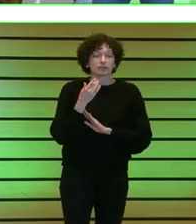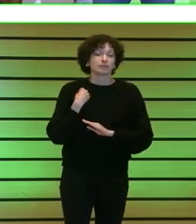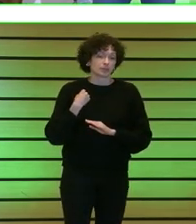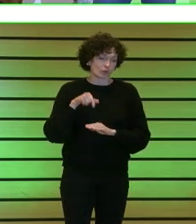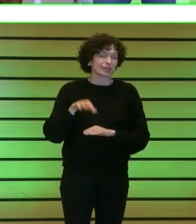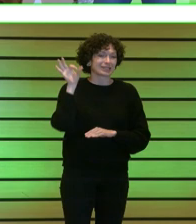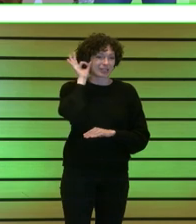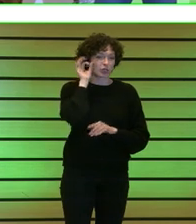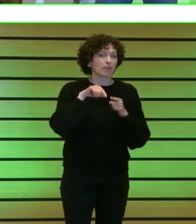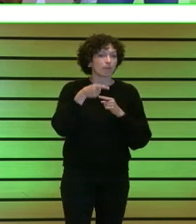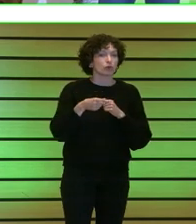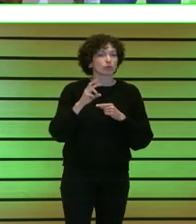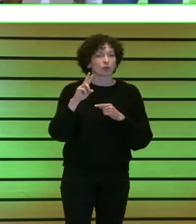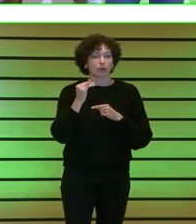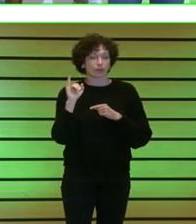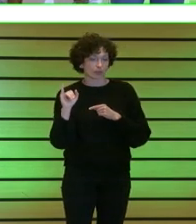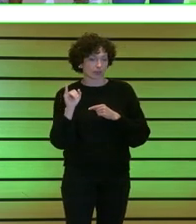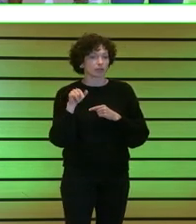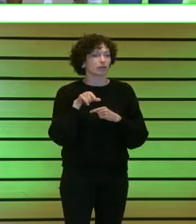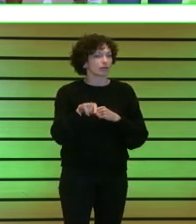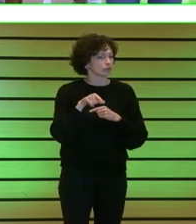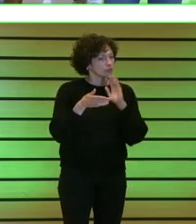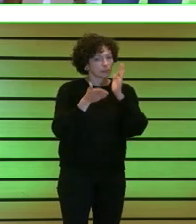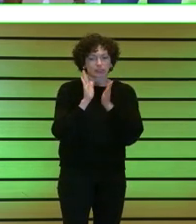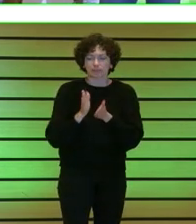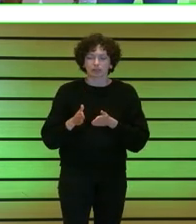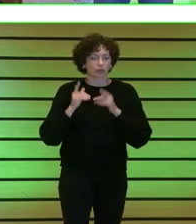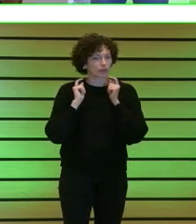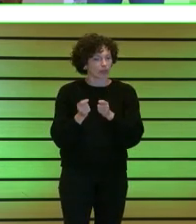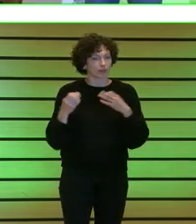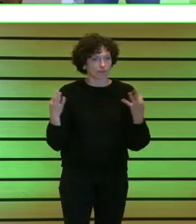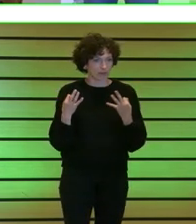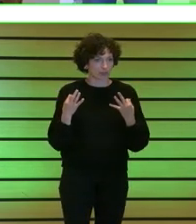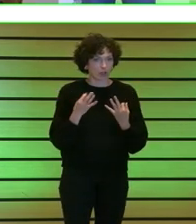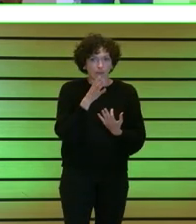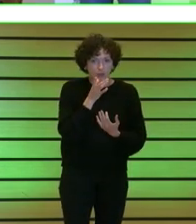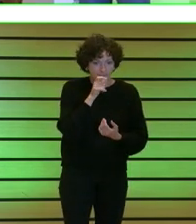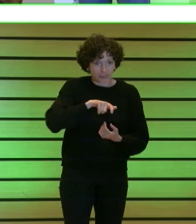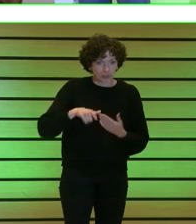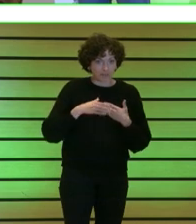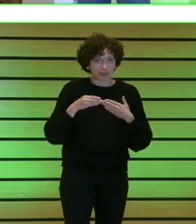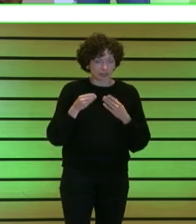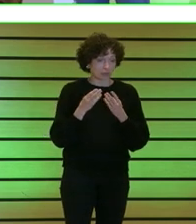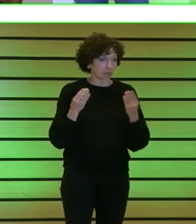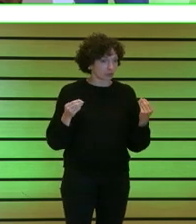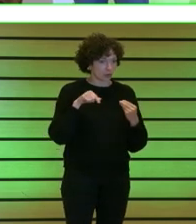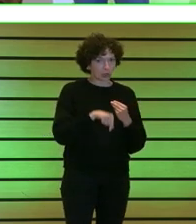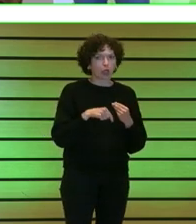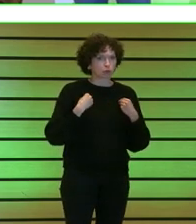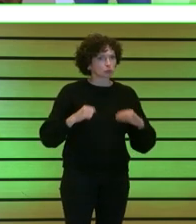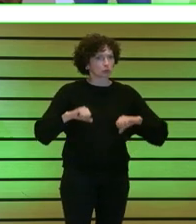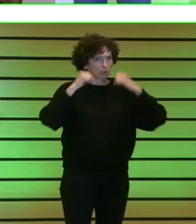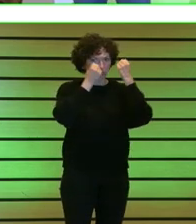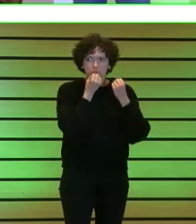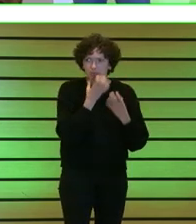UCI y necesitamos abordarlo por los pacientes Porque muchos de estos pacientes que han salido y han sobrevivido a una unidad de